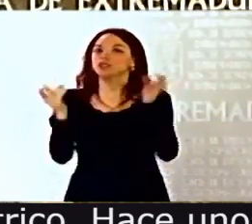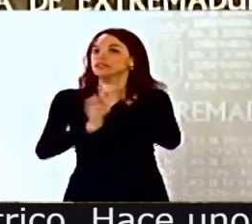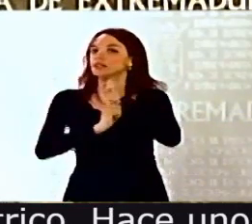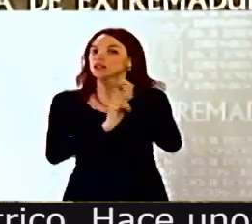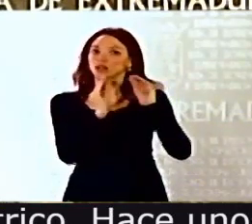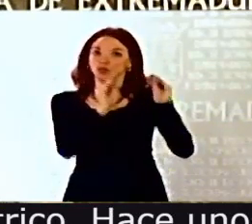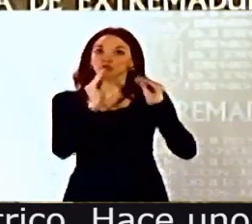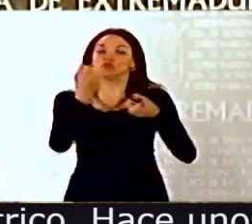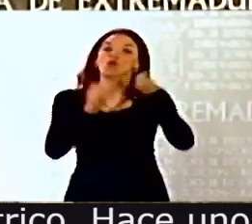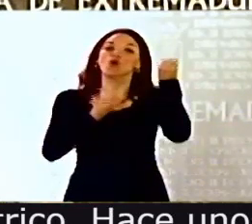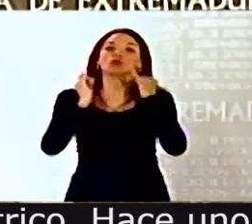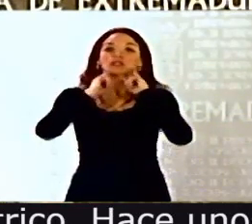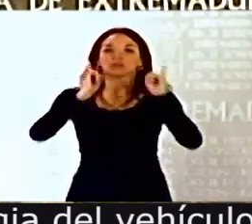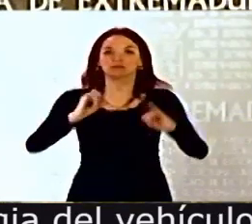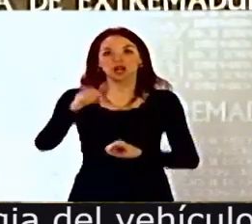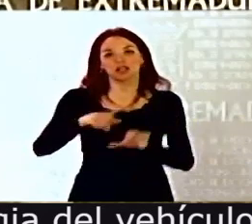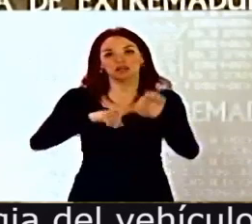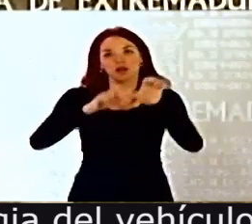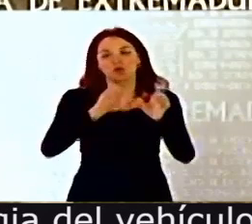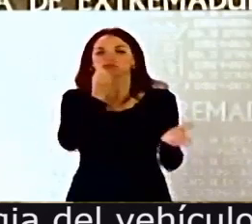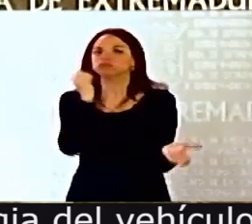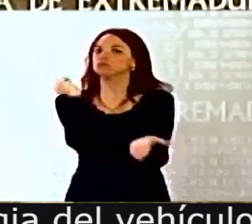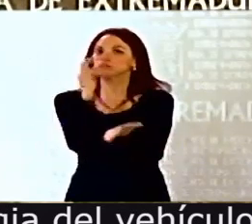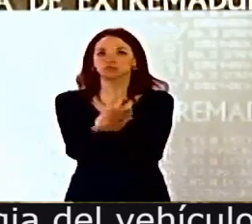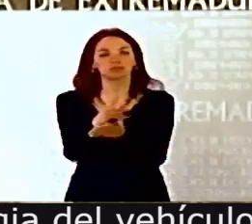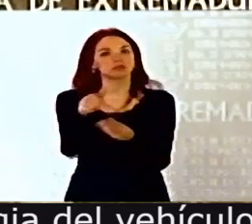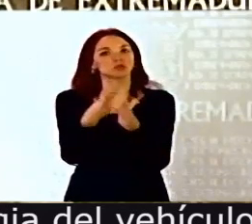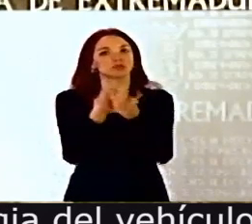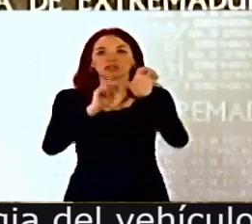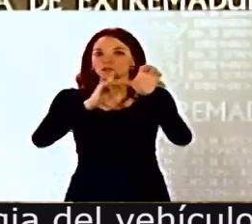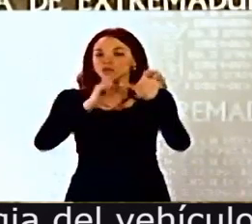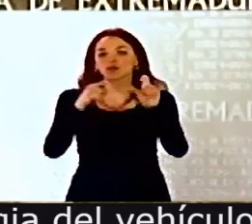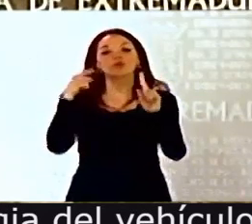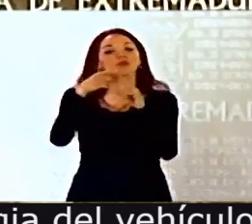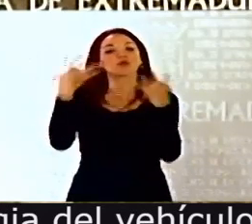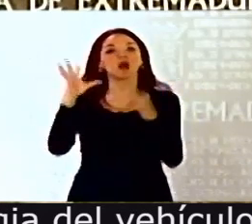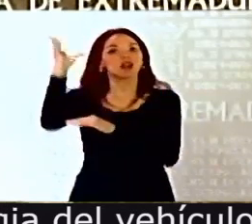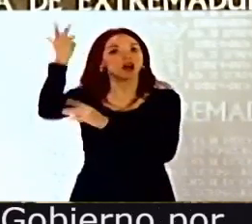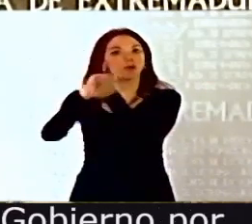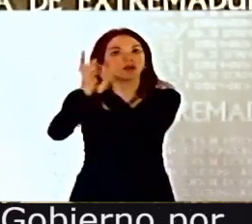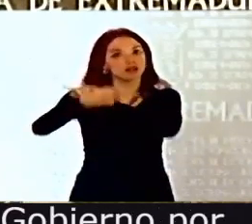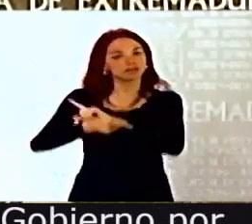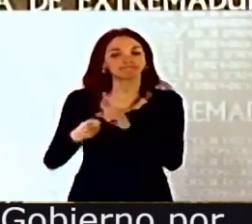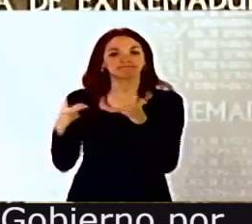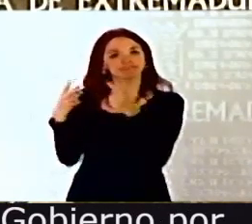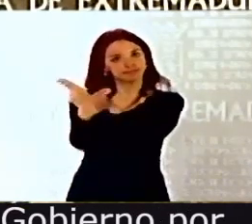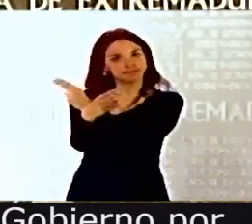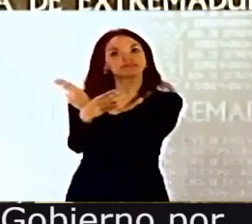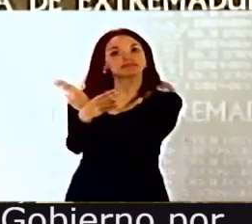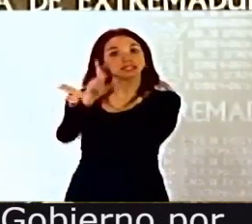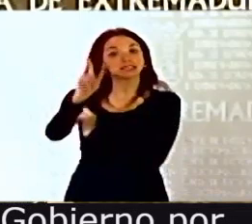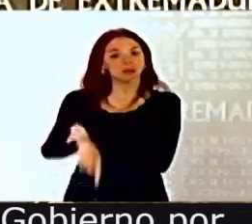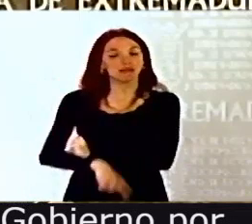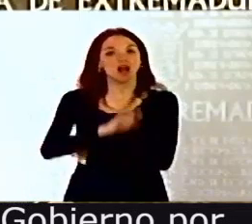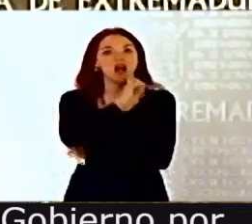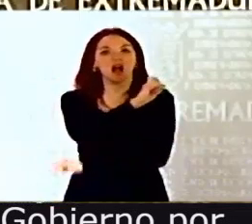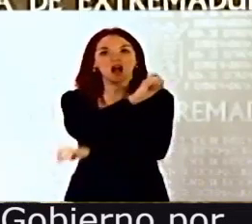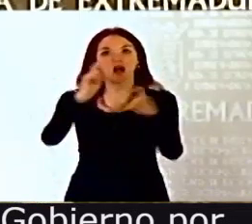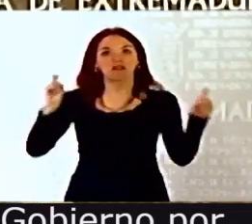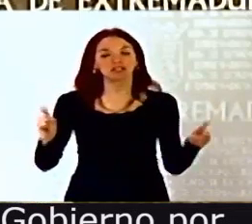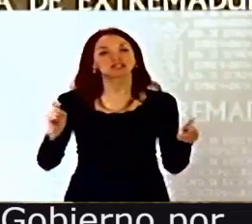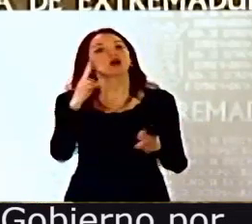la región, en una clara apuesta de este Gobierno por frenar el cambio climático, como ya también anunció por su parte el presidente